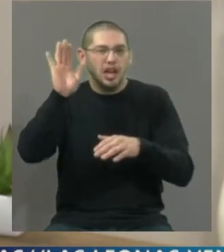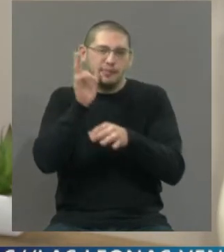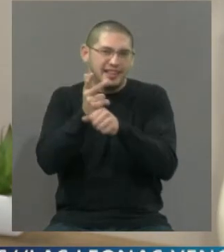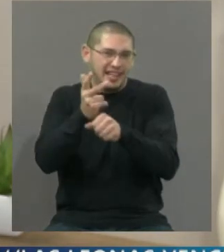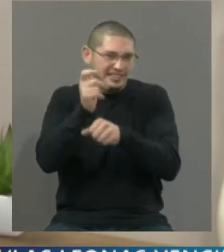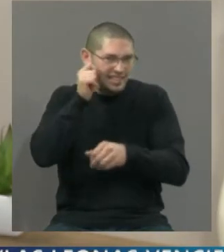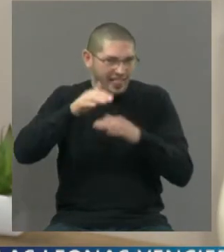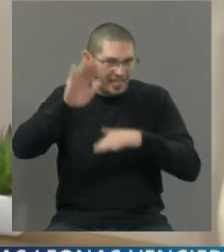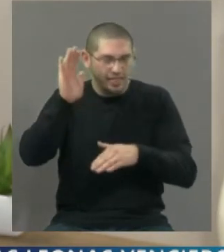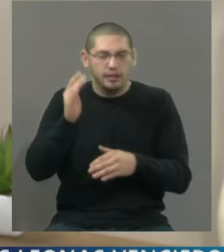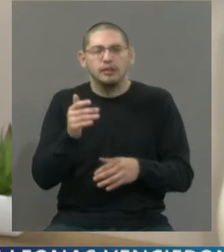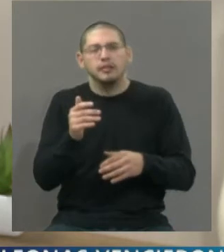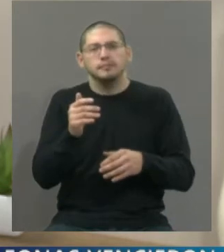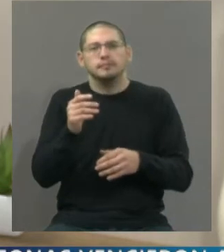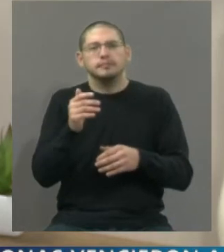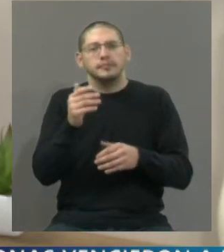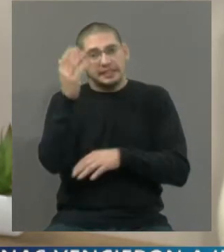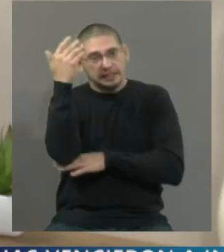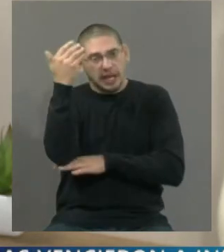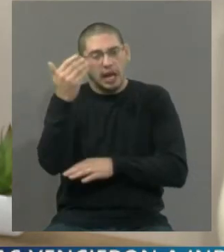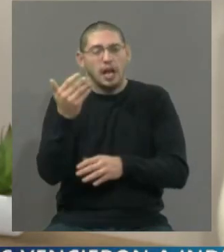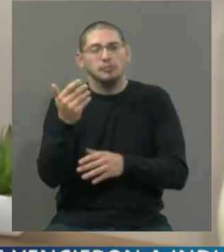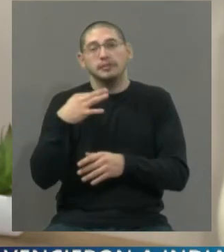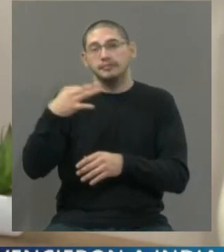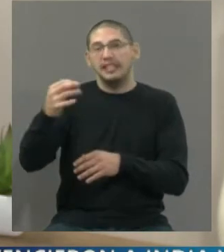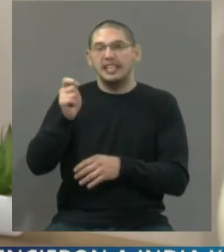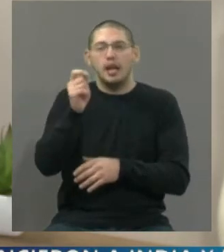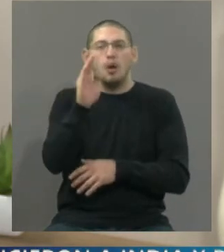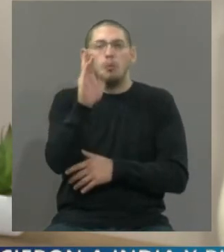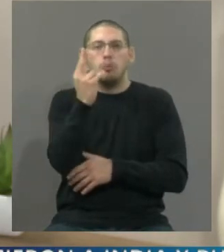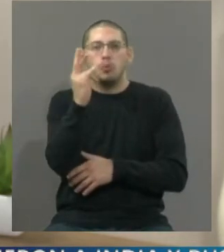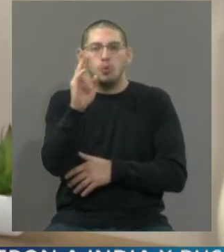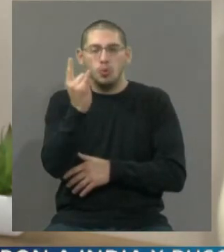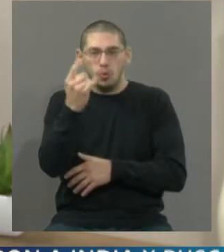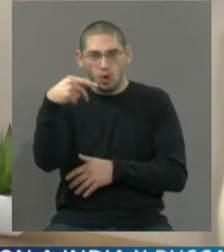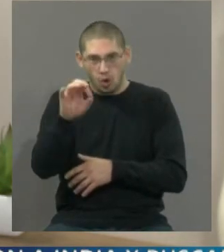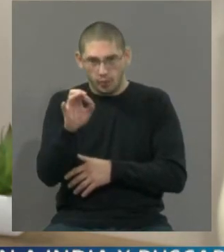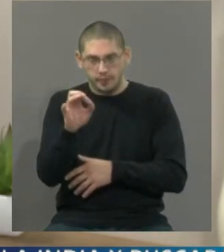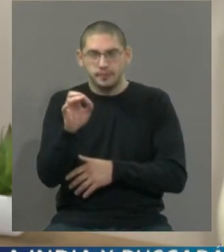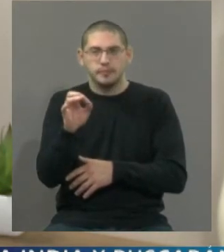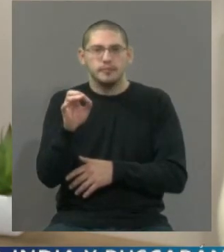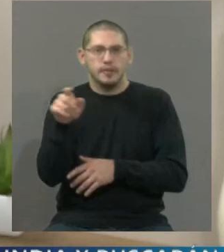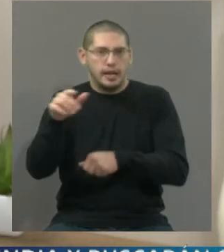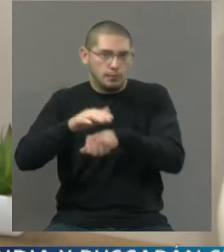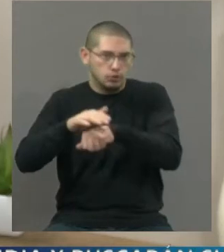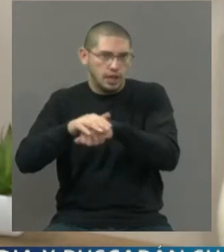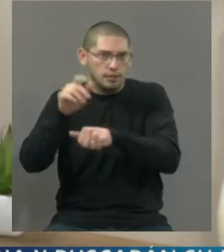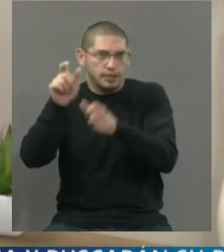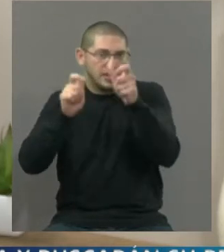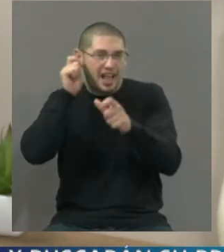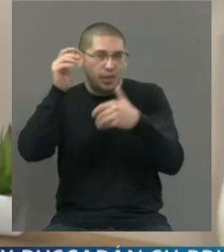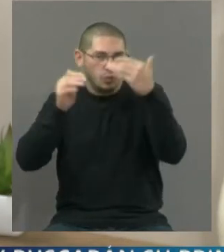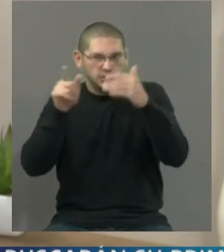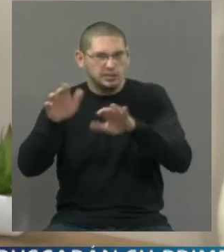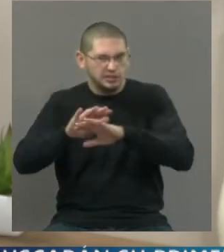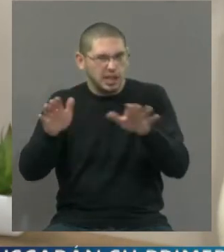Digamos, a mí me convoca Renzo Bruno, que está a cargo del área de adultos mayores, que ha hecho muchísimas